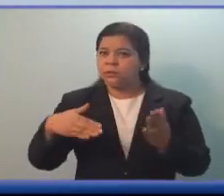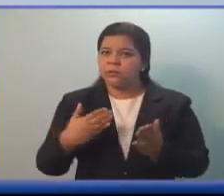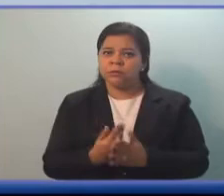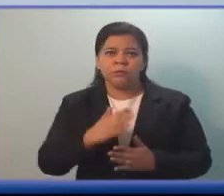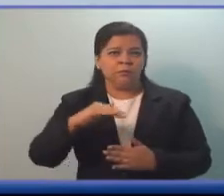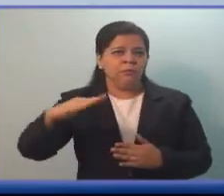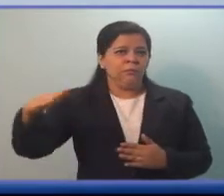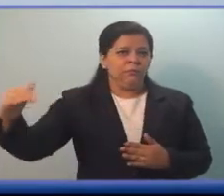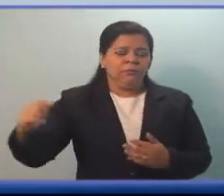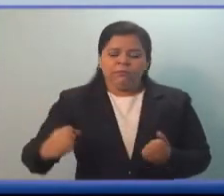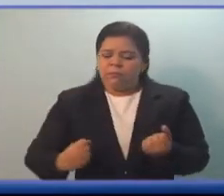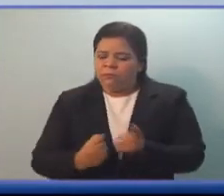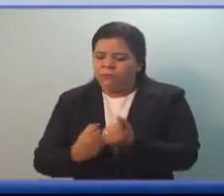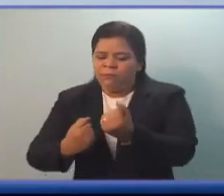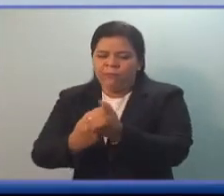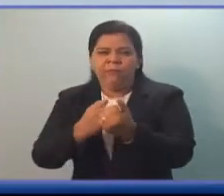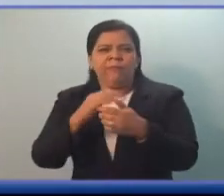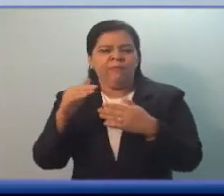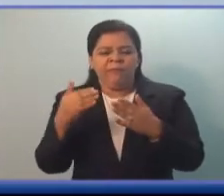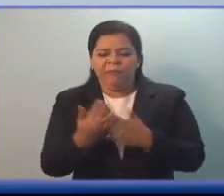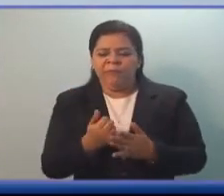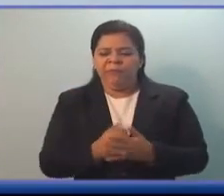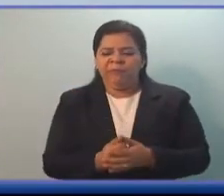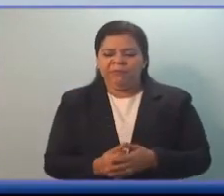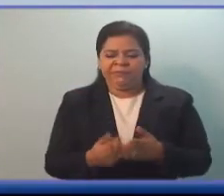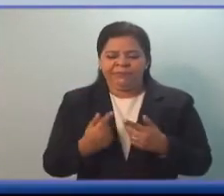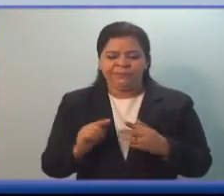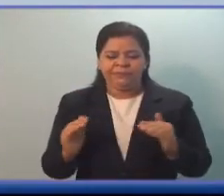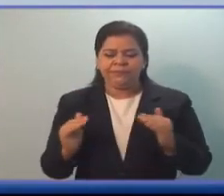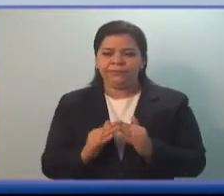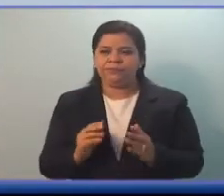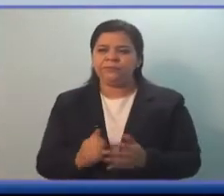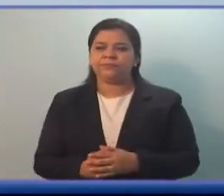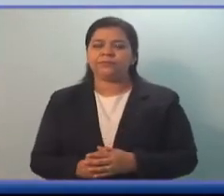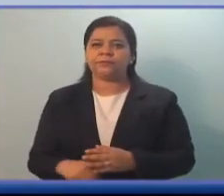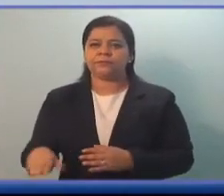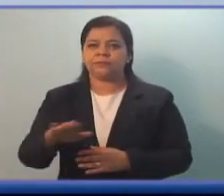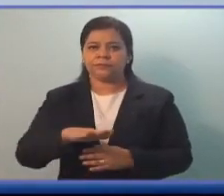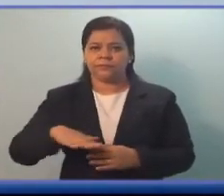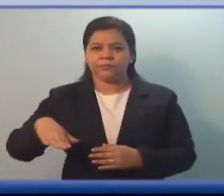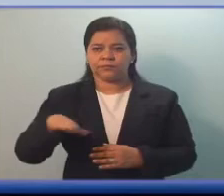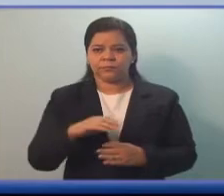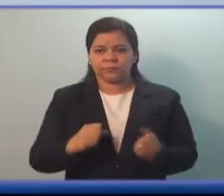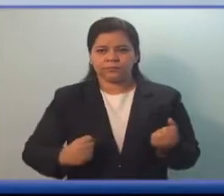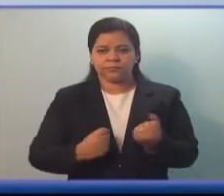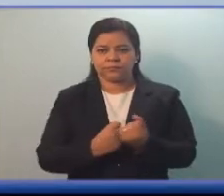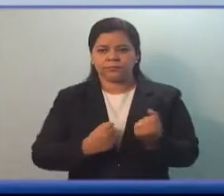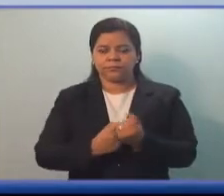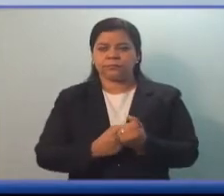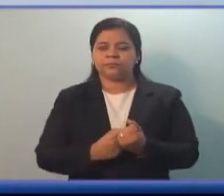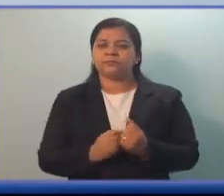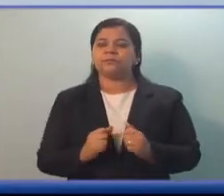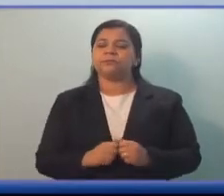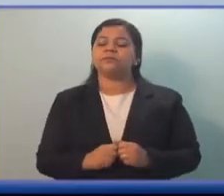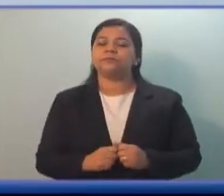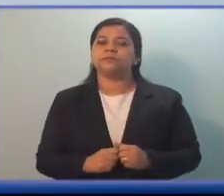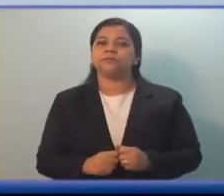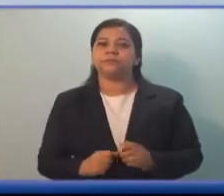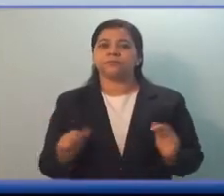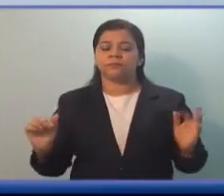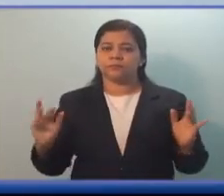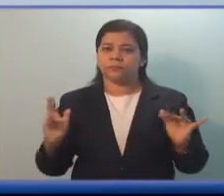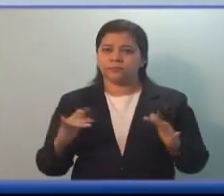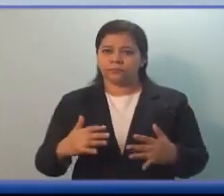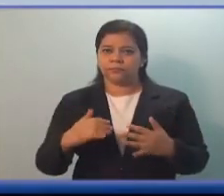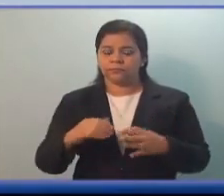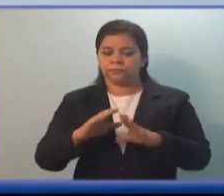se da soporte. Y también el área de apoyo a audiencias virtuales. Todo eso